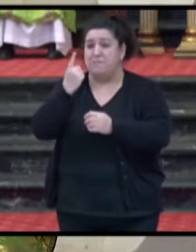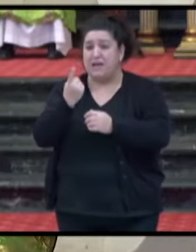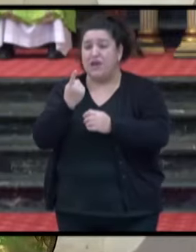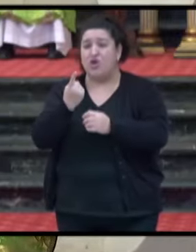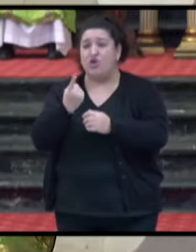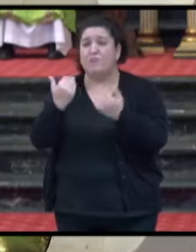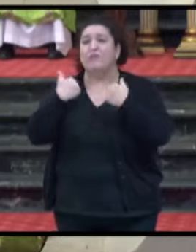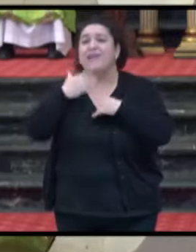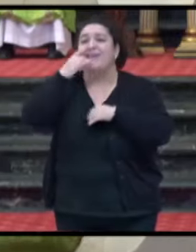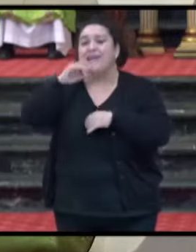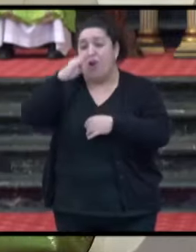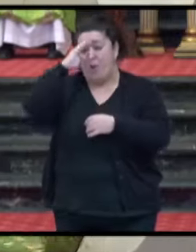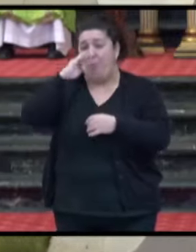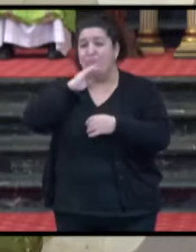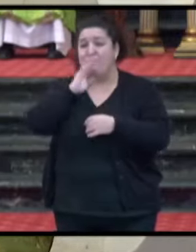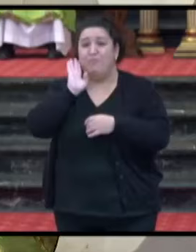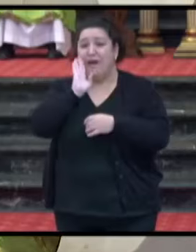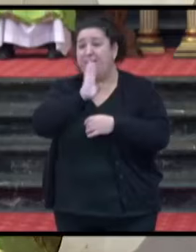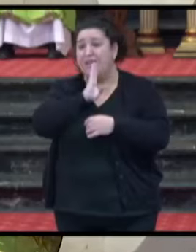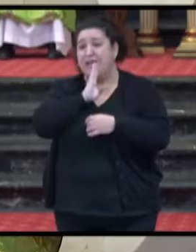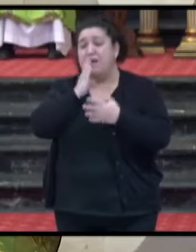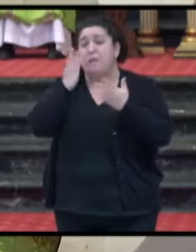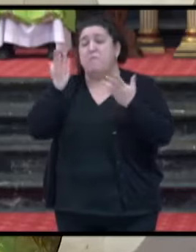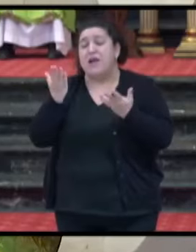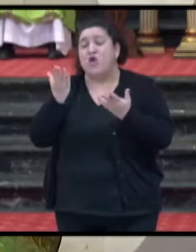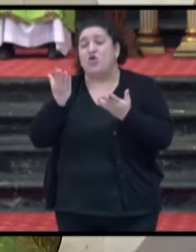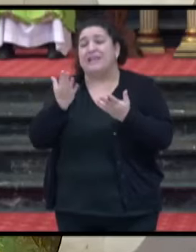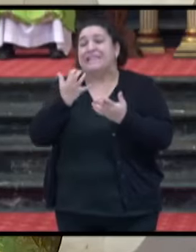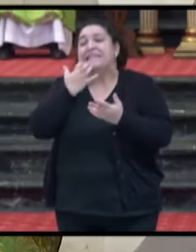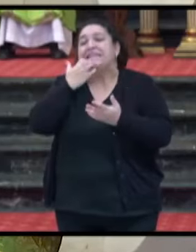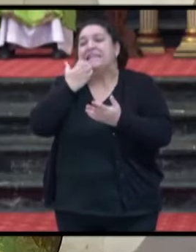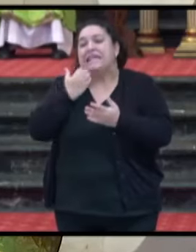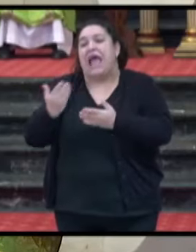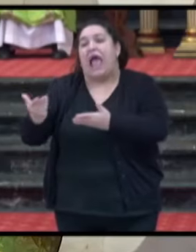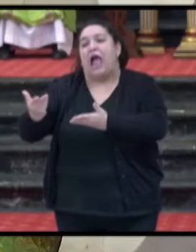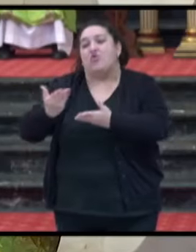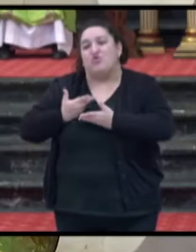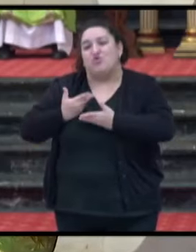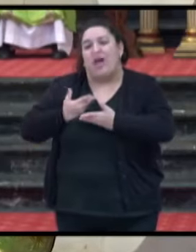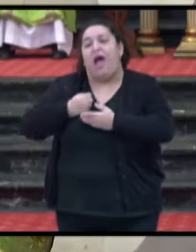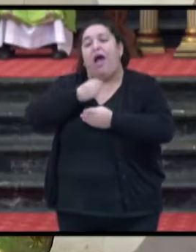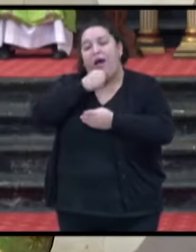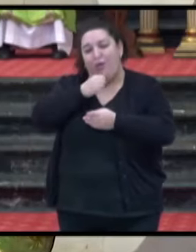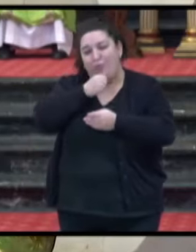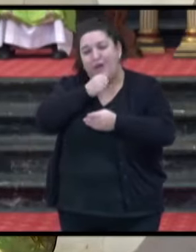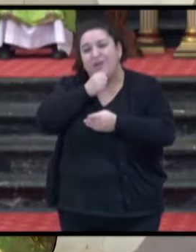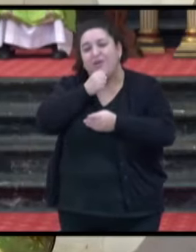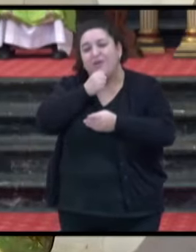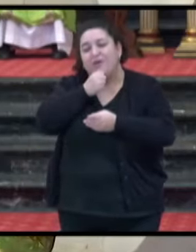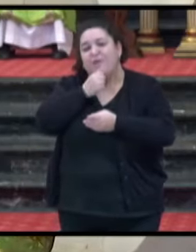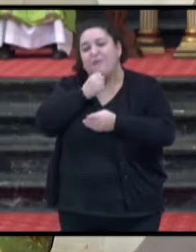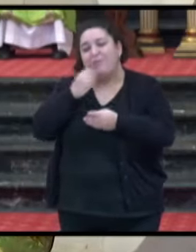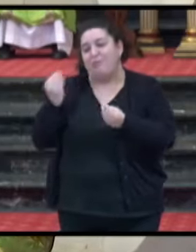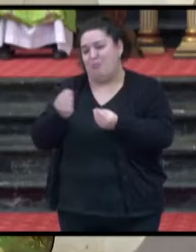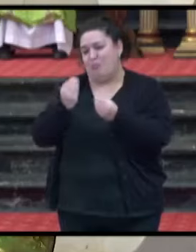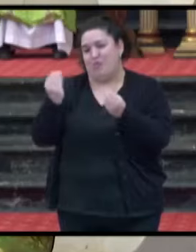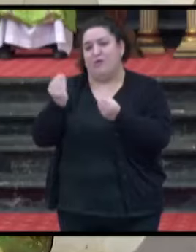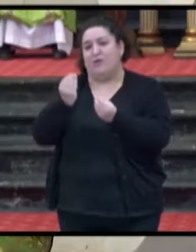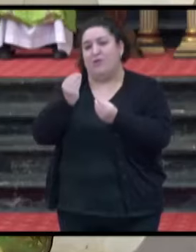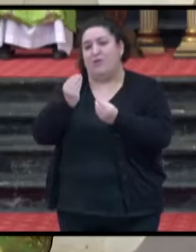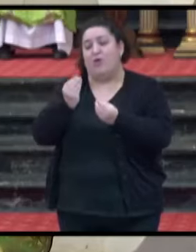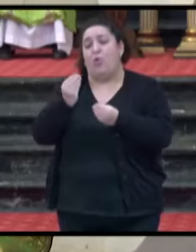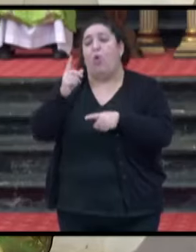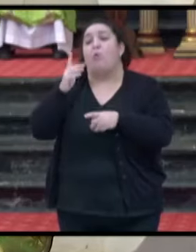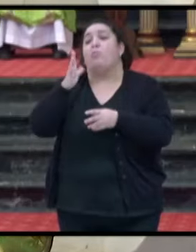la tarea pero no está de más la ayuda de los abuelos y más cuando en ocasiones